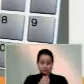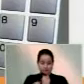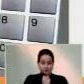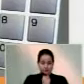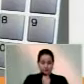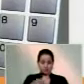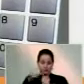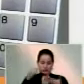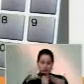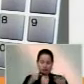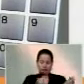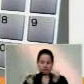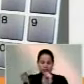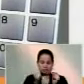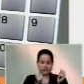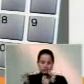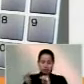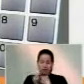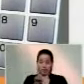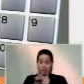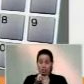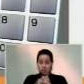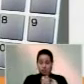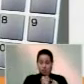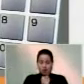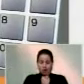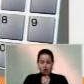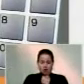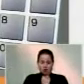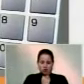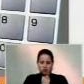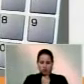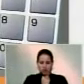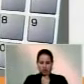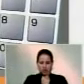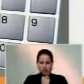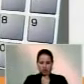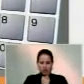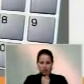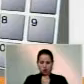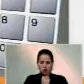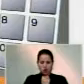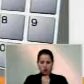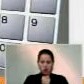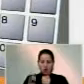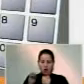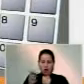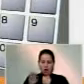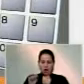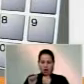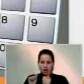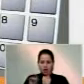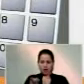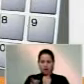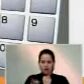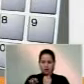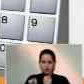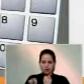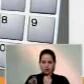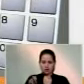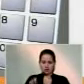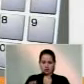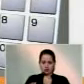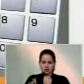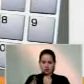agenda bastante intensa. Primero a las 2 y media se reunieron con el Secretario General de la Organización de Estados Americanos, José Miguel Insulza,